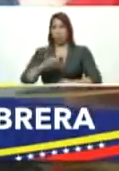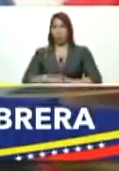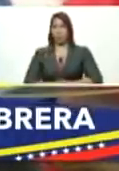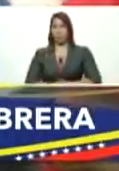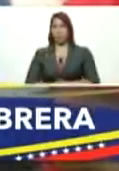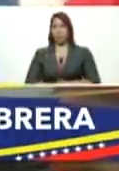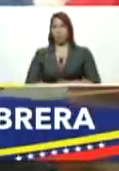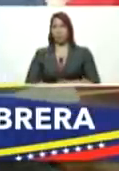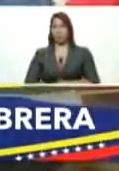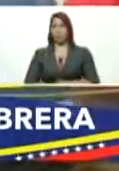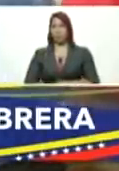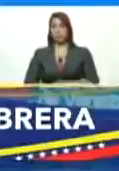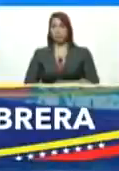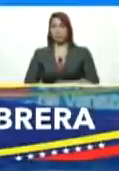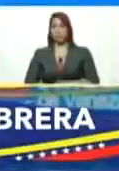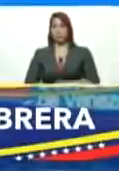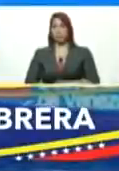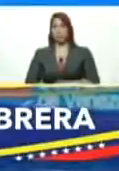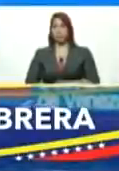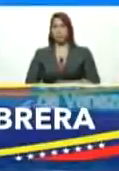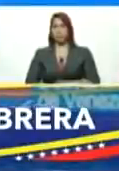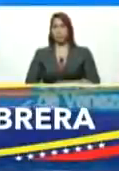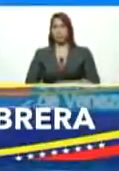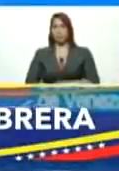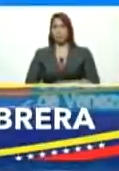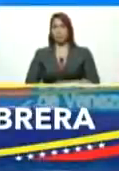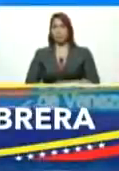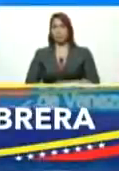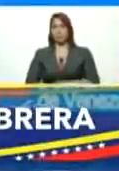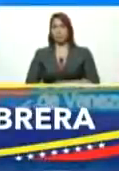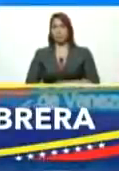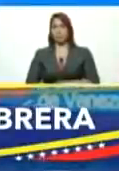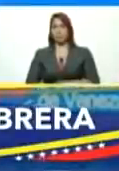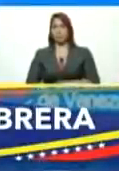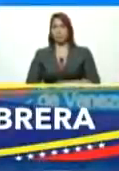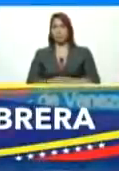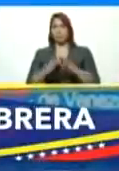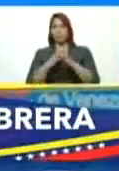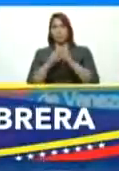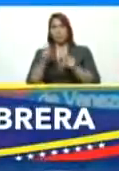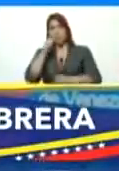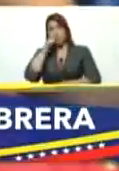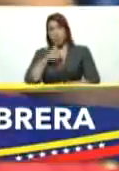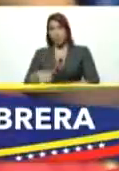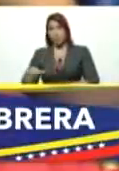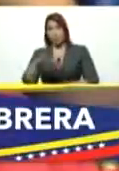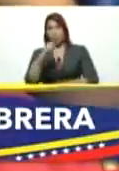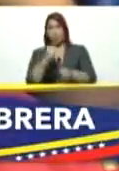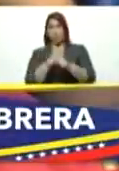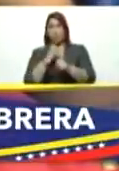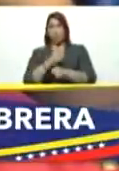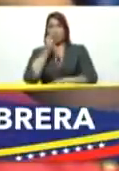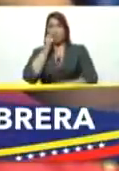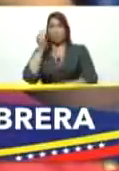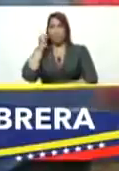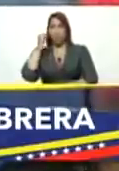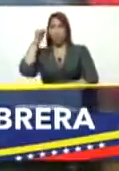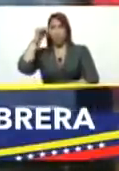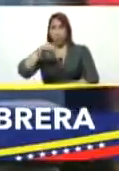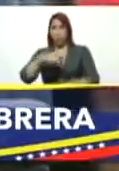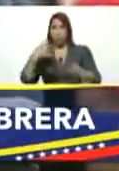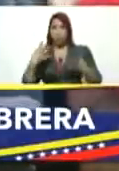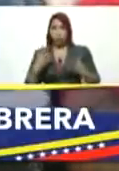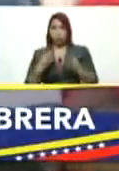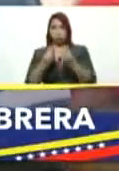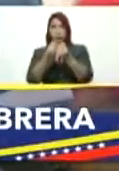algo que salió un saludo a todo ese pueblo trabajador que hoy nos acompaña